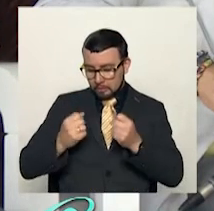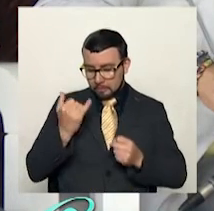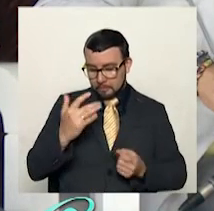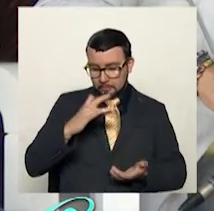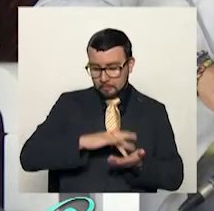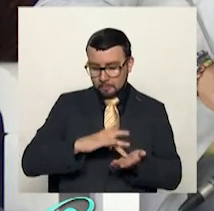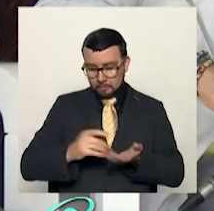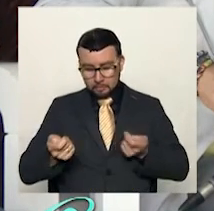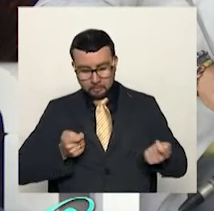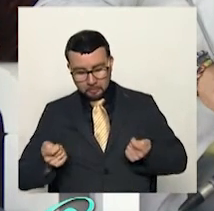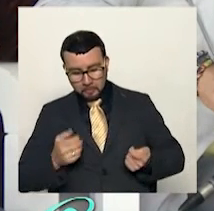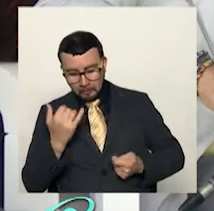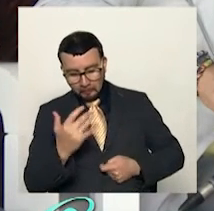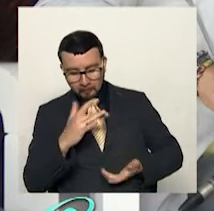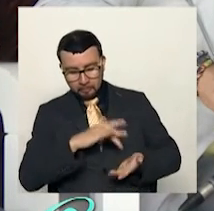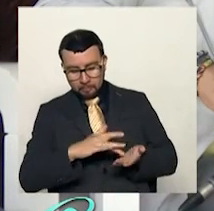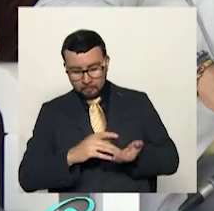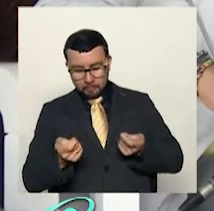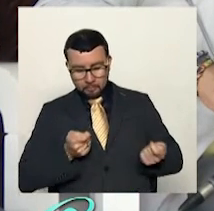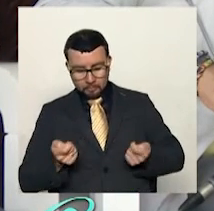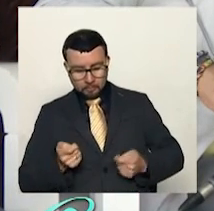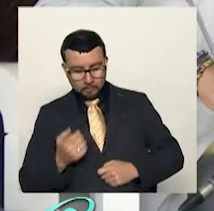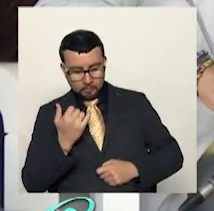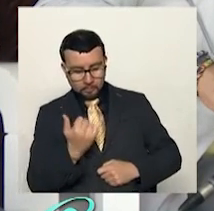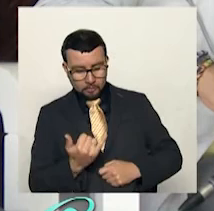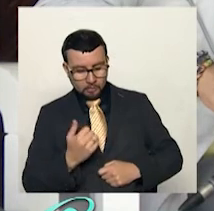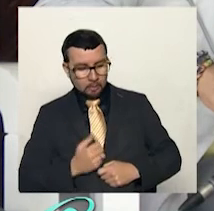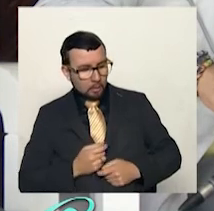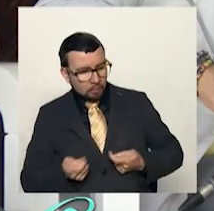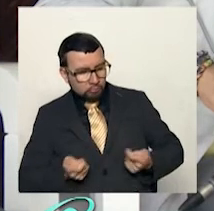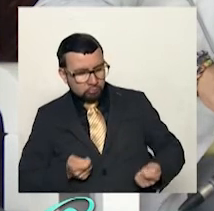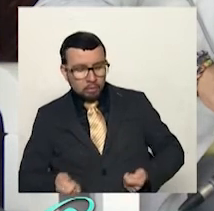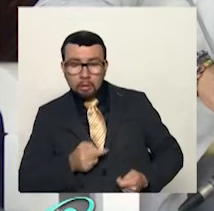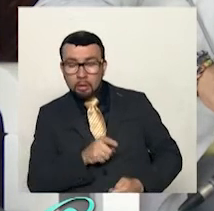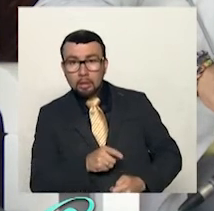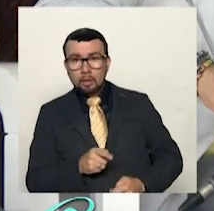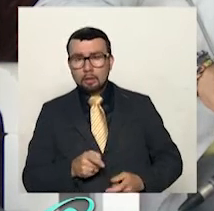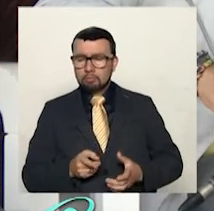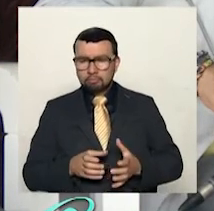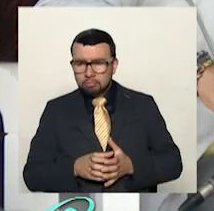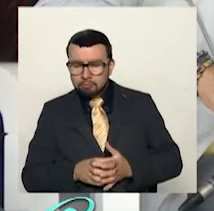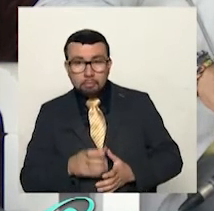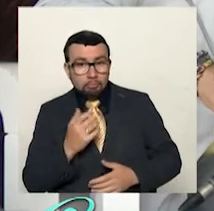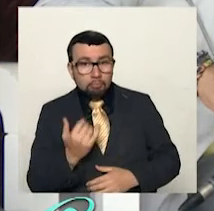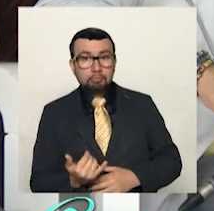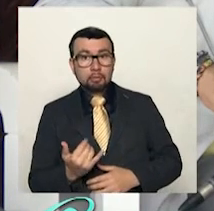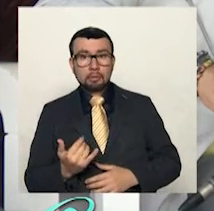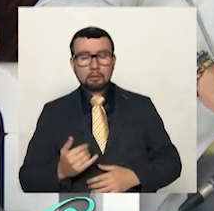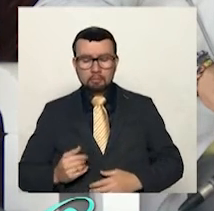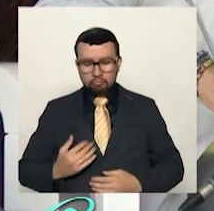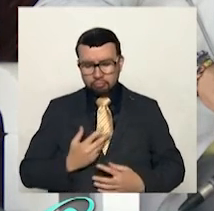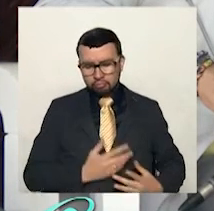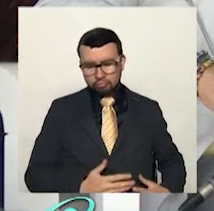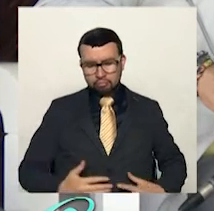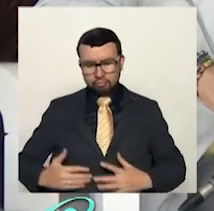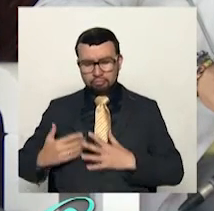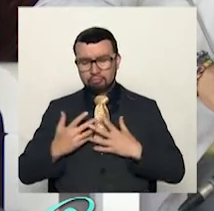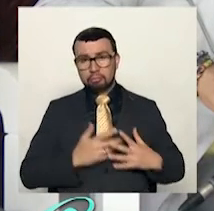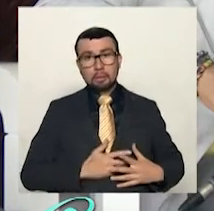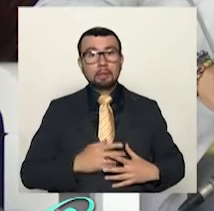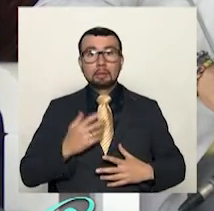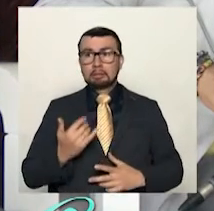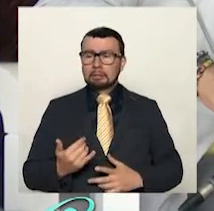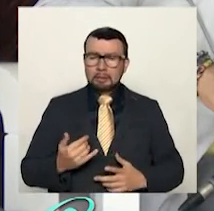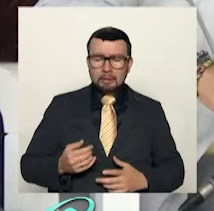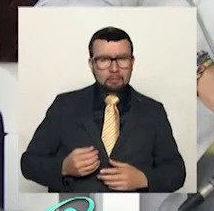materia fecal se rega sobre la parte abdominal interna, bañando los órganos de bacterias y eso genera que se llene de pus. Entonces, una